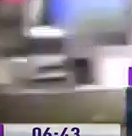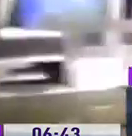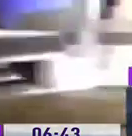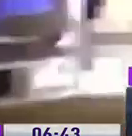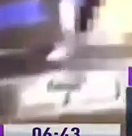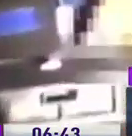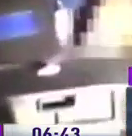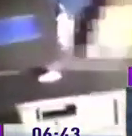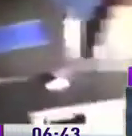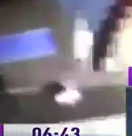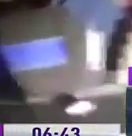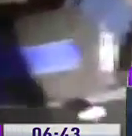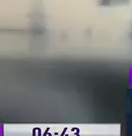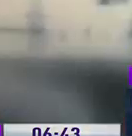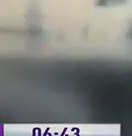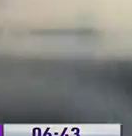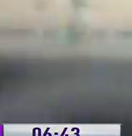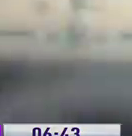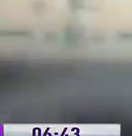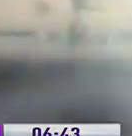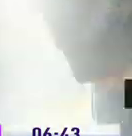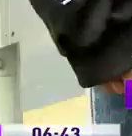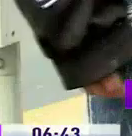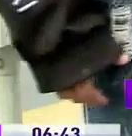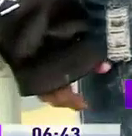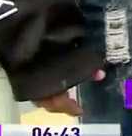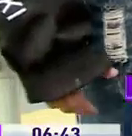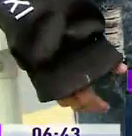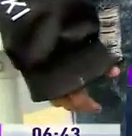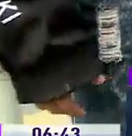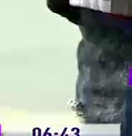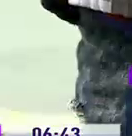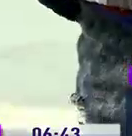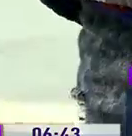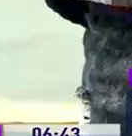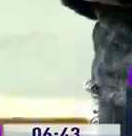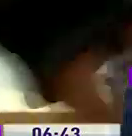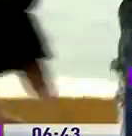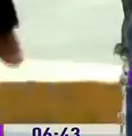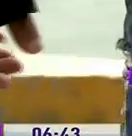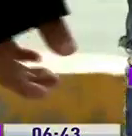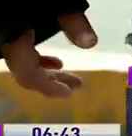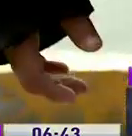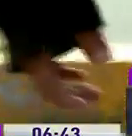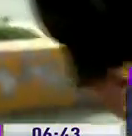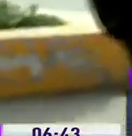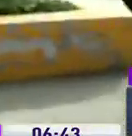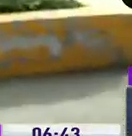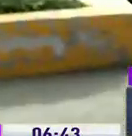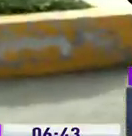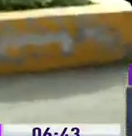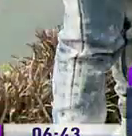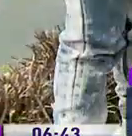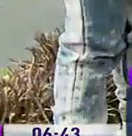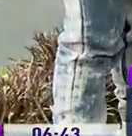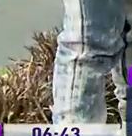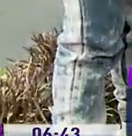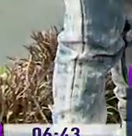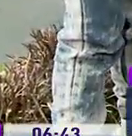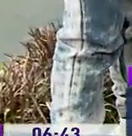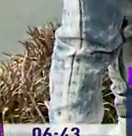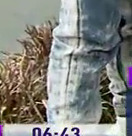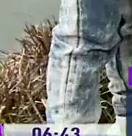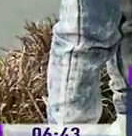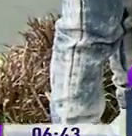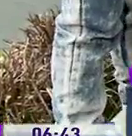viajaban en un camión además les contamos que 20 años de cárcel será para quienes pedirán dinero en la calle